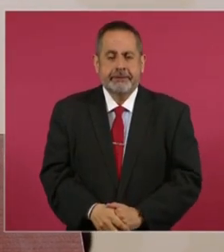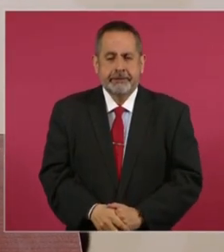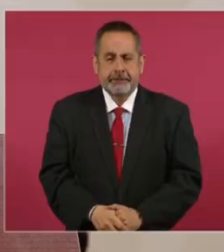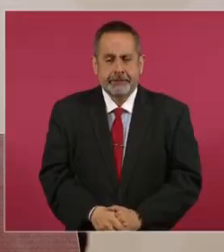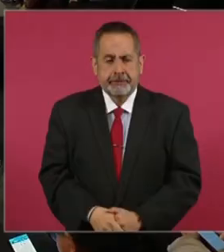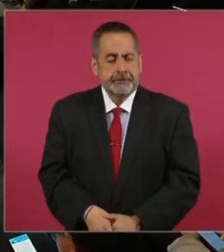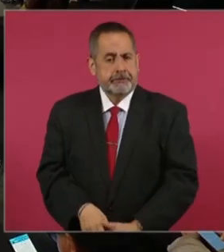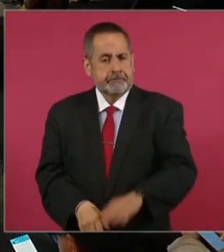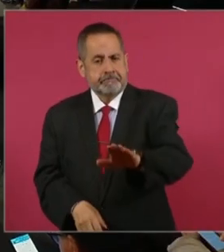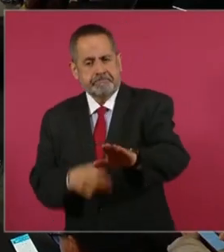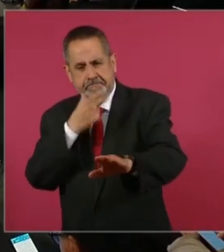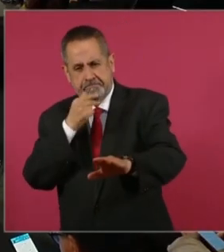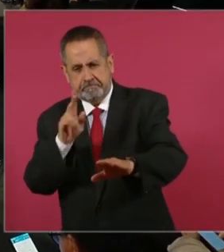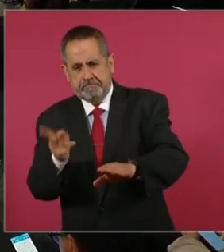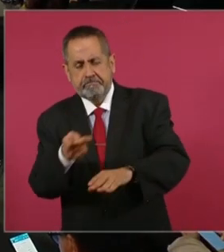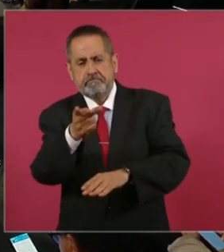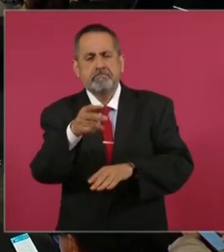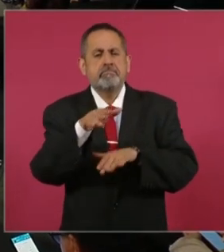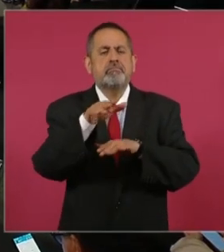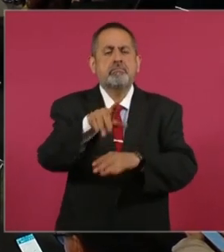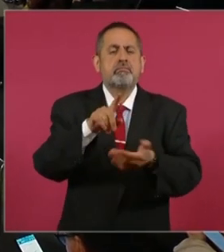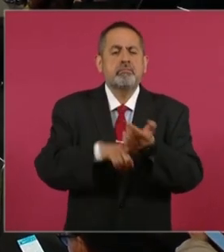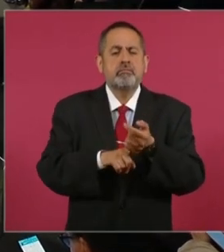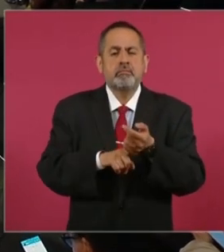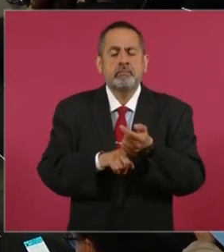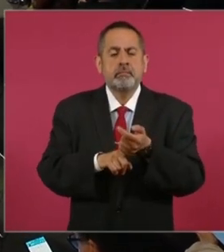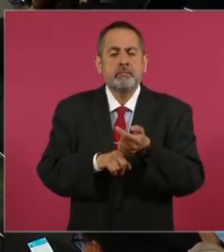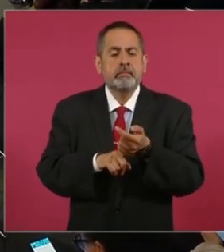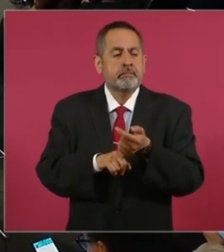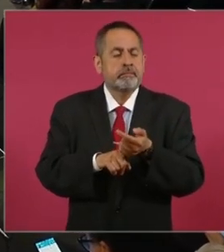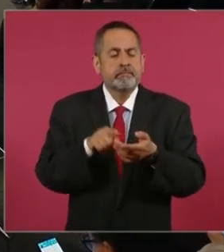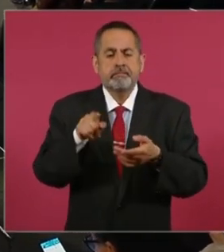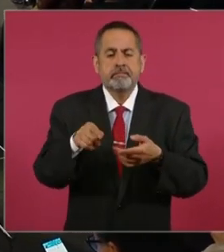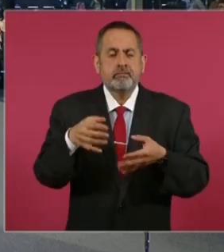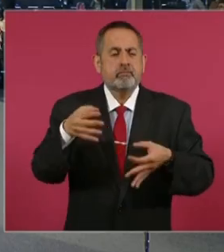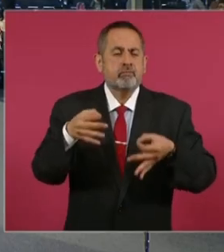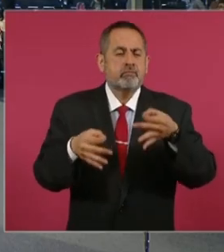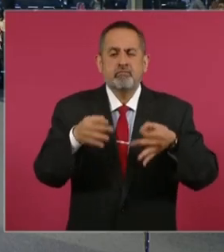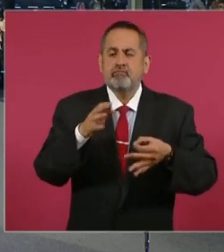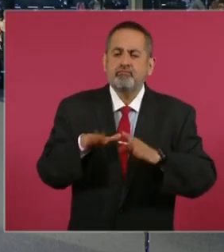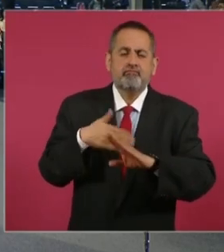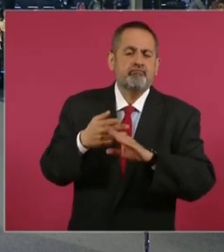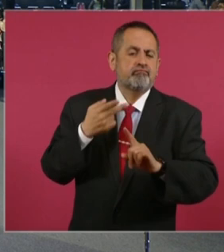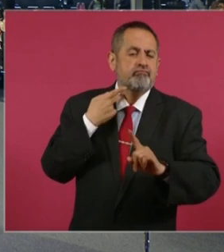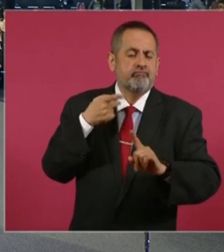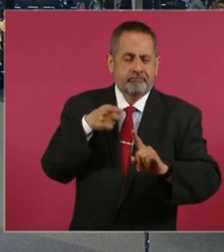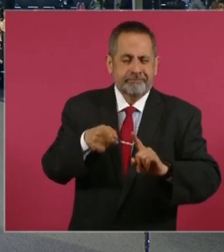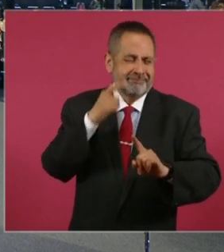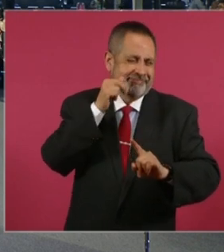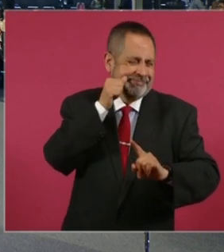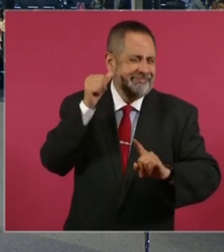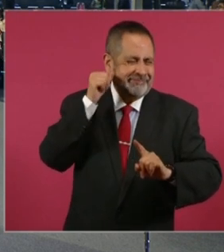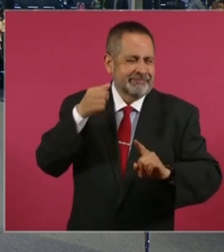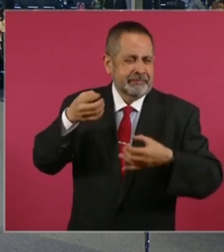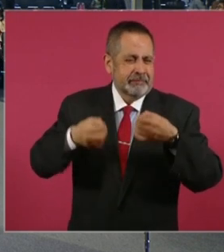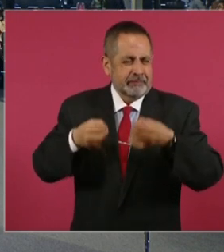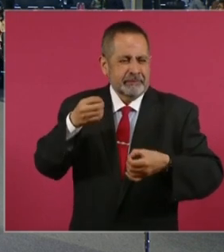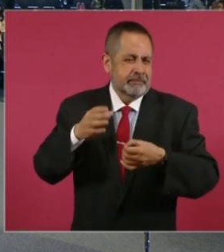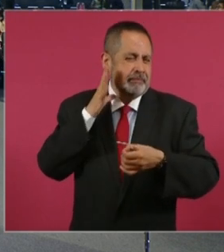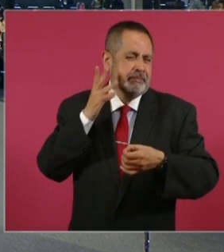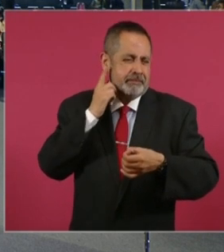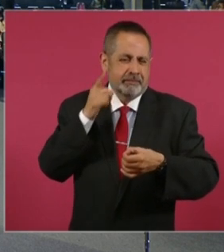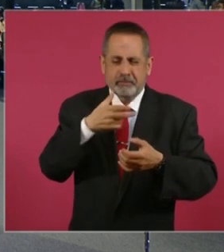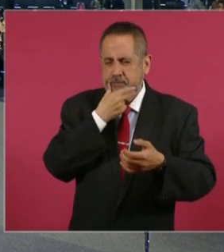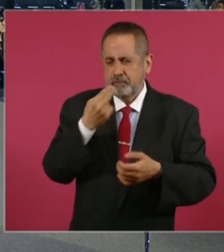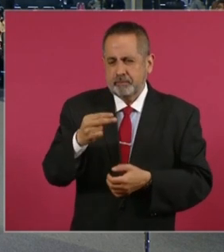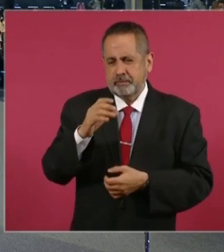Presidente, sobre la solicitud de juicio político contra el juez de Distrito de Tamaulipas, Crescencio Contreras, presentado ayer en la Cámara de Diputados,